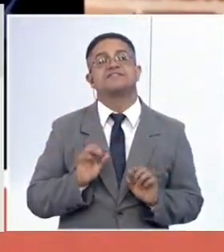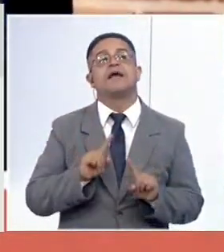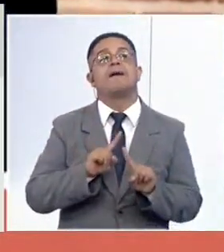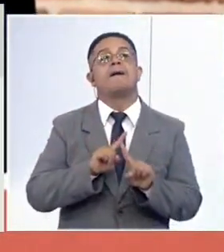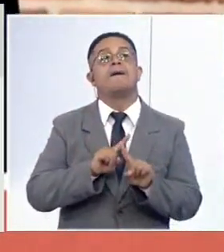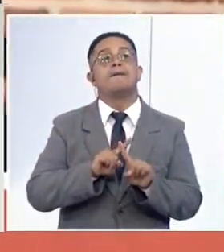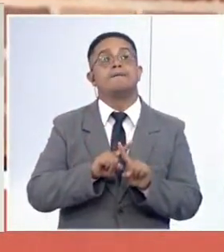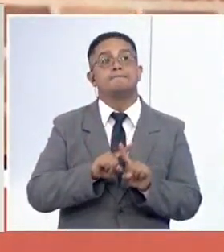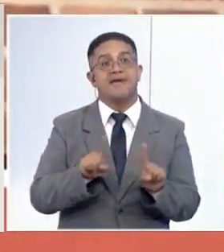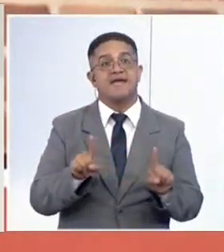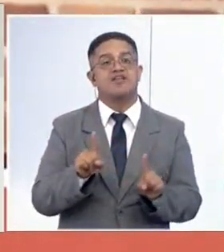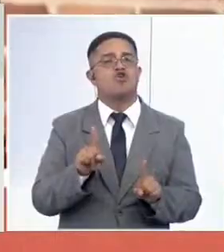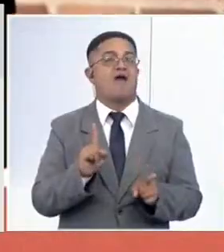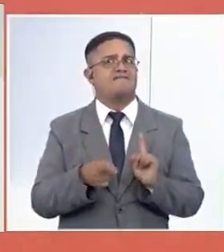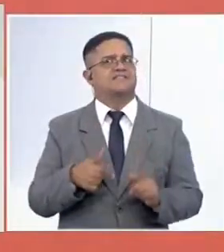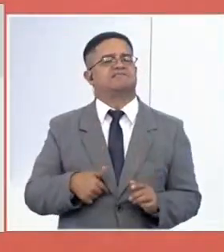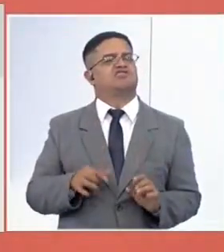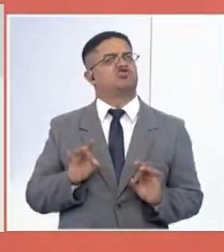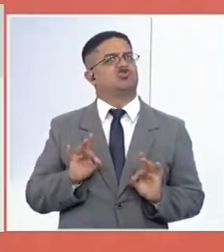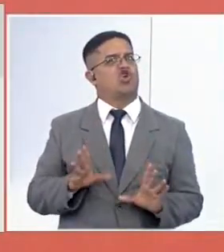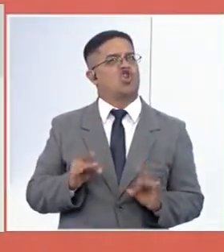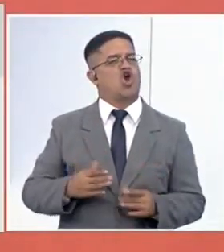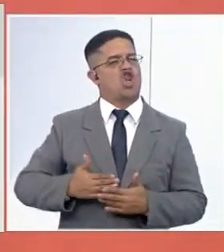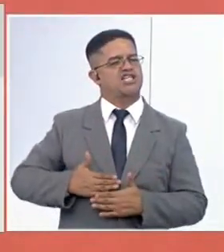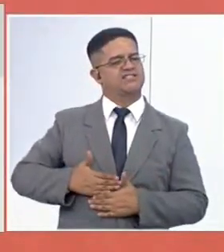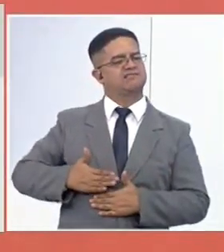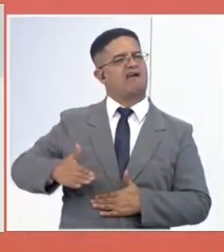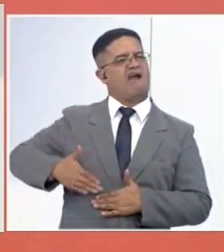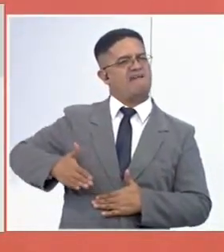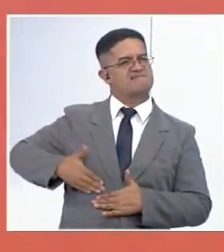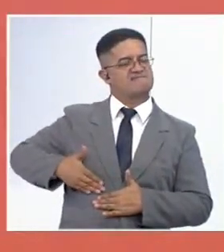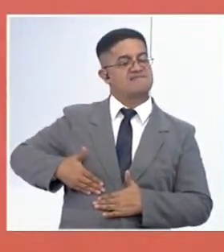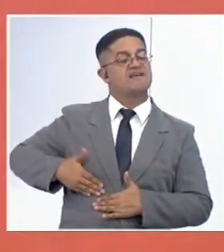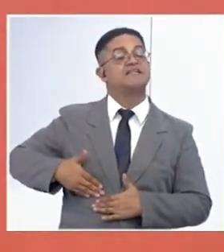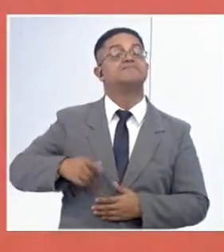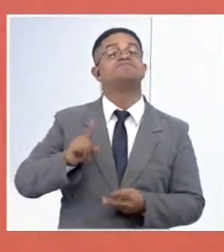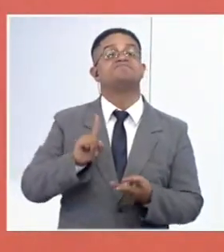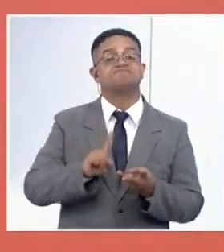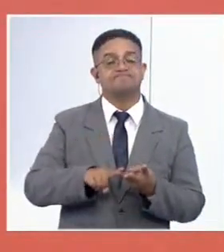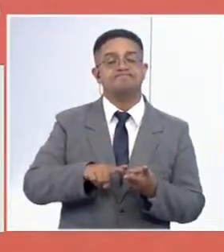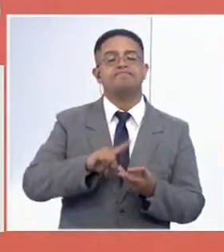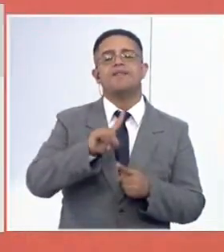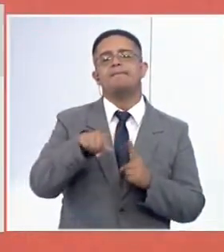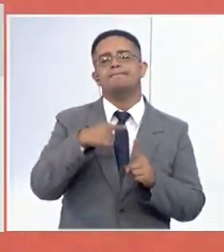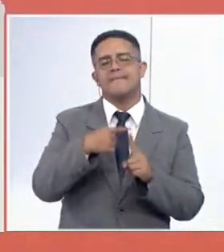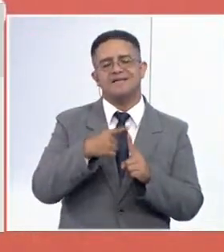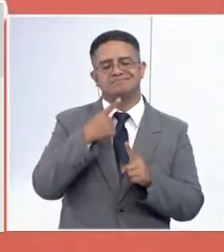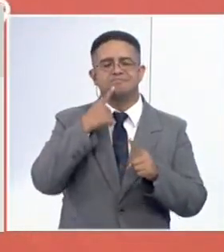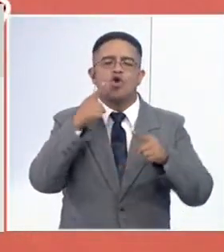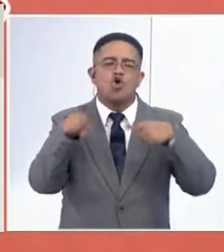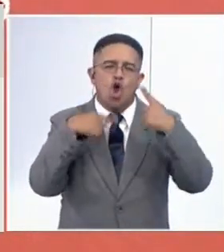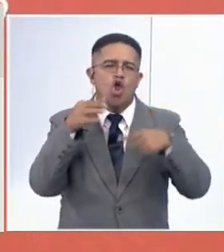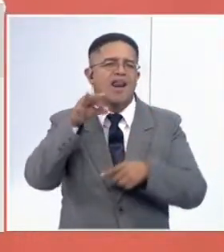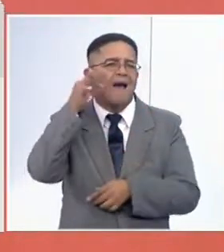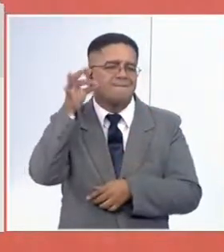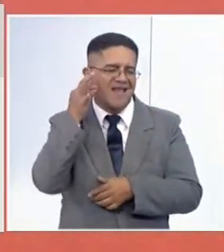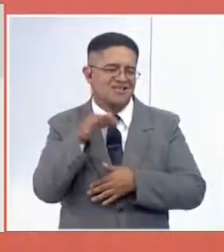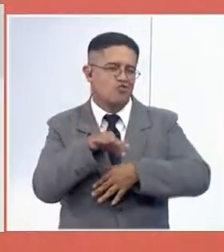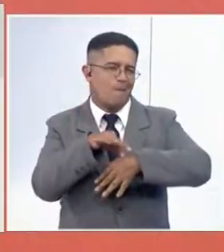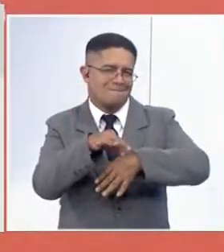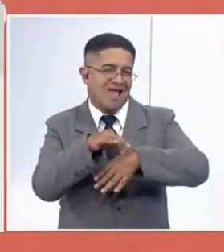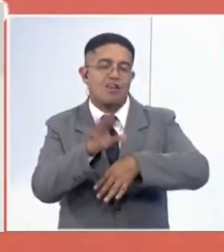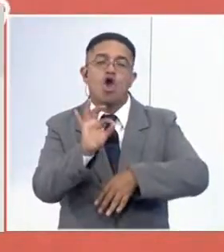obstrucción produzca dolor tipo cólico en la parte alta y derecha del abdomen, acompañado de una coloración amarillenta de la